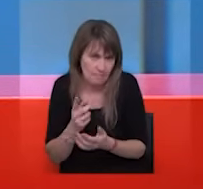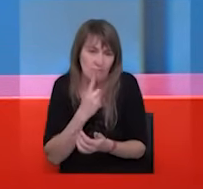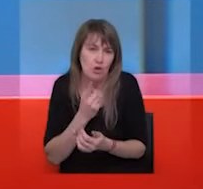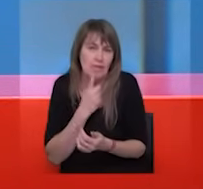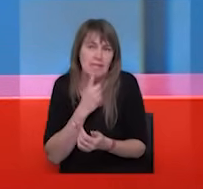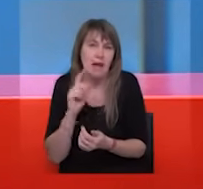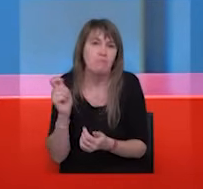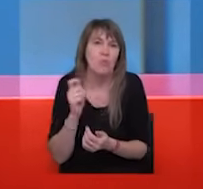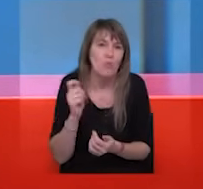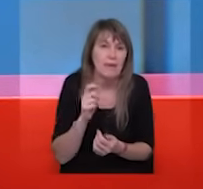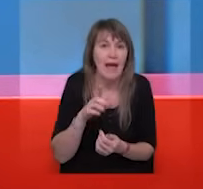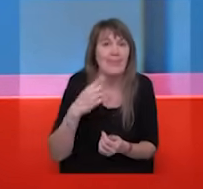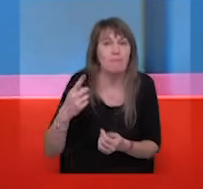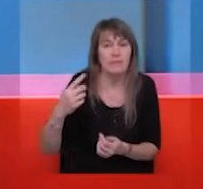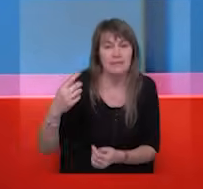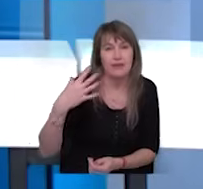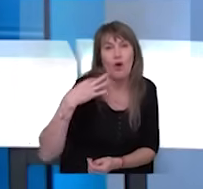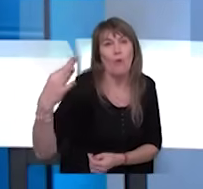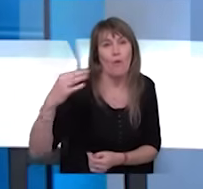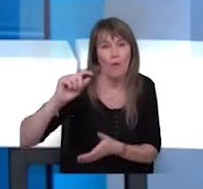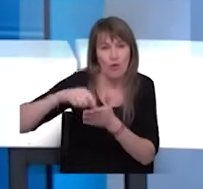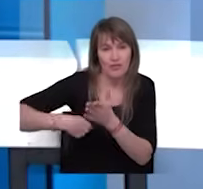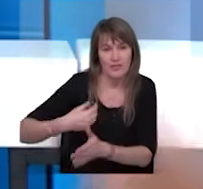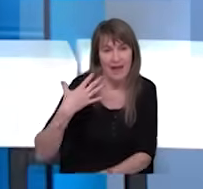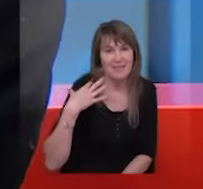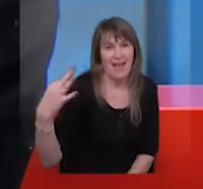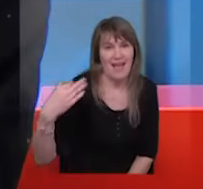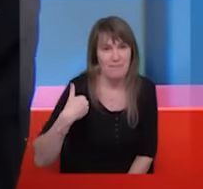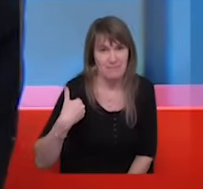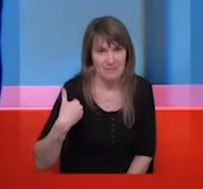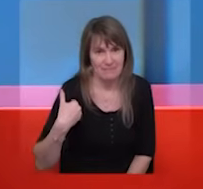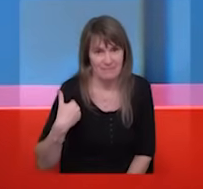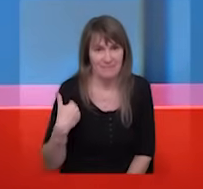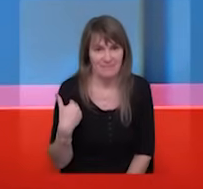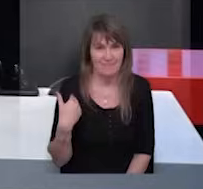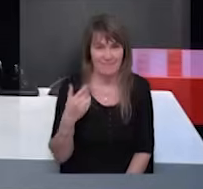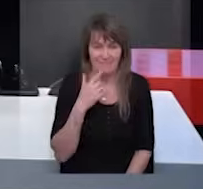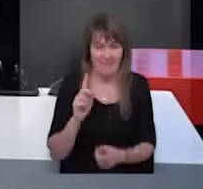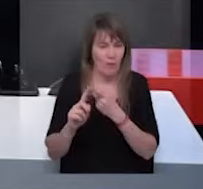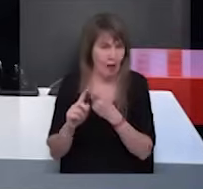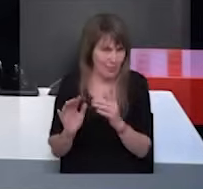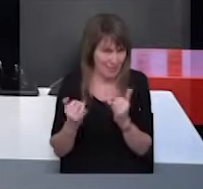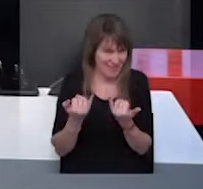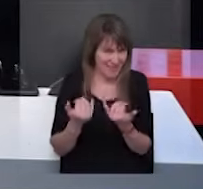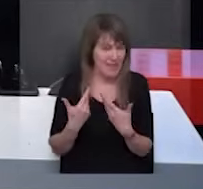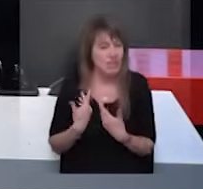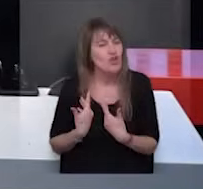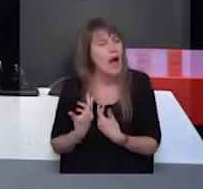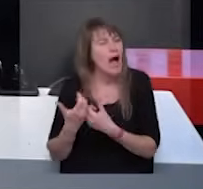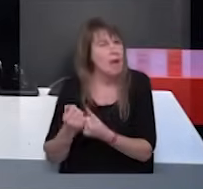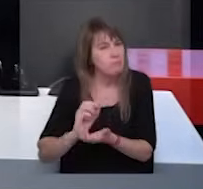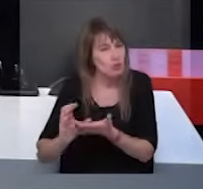una licitación muchas veces hay episodios en la política de los gobiernos de los